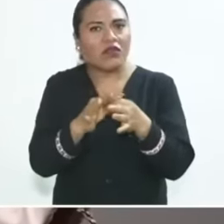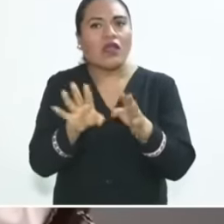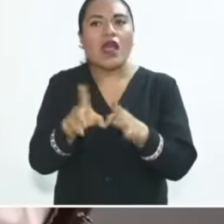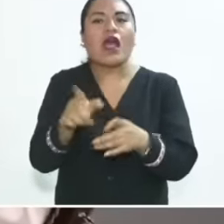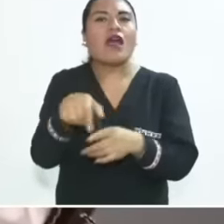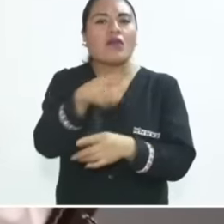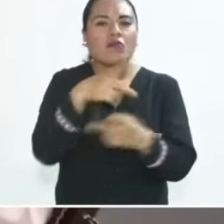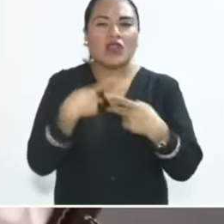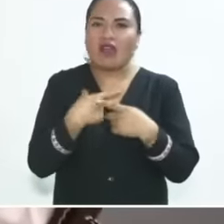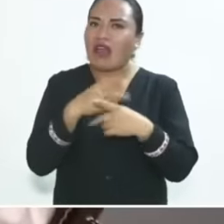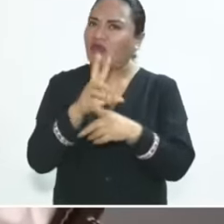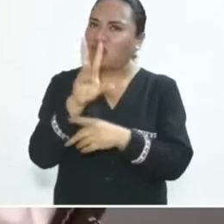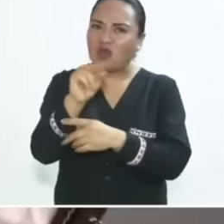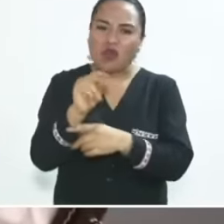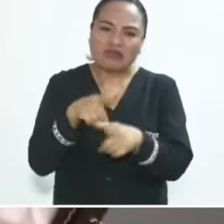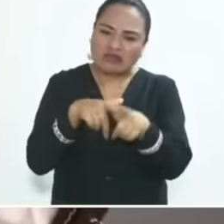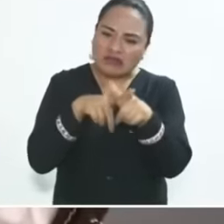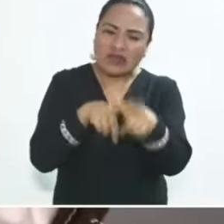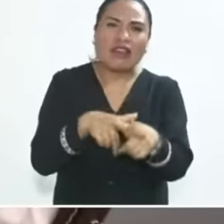esclavitud.